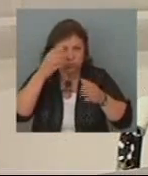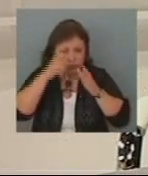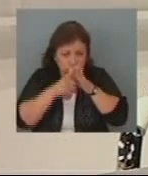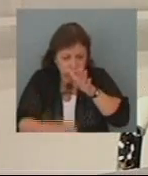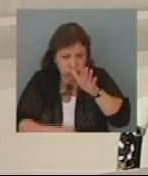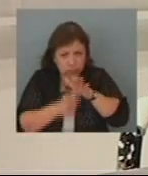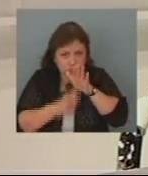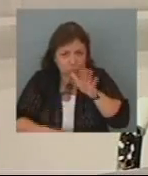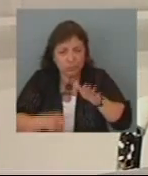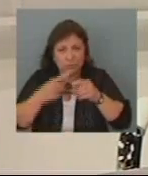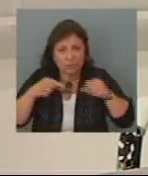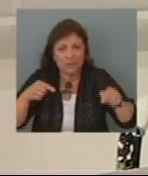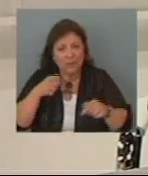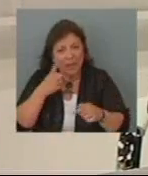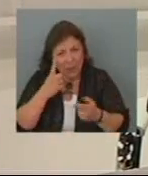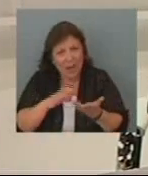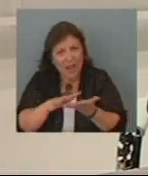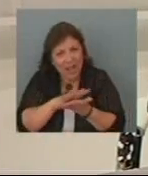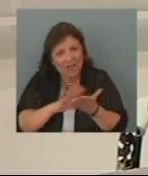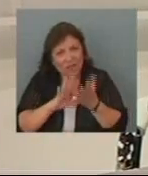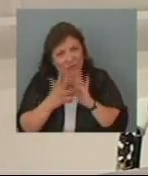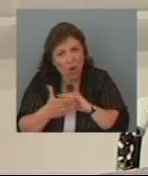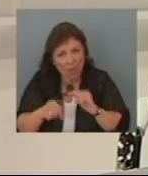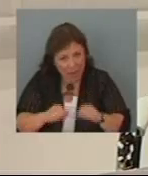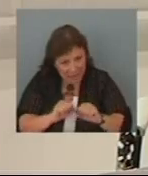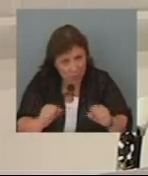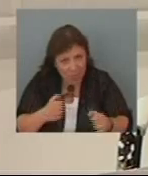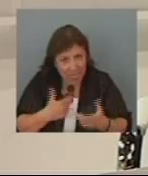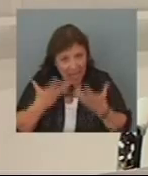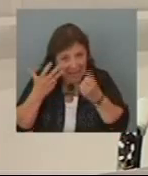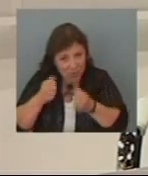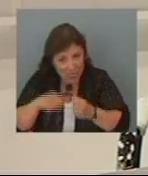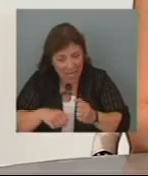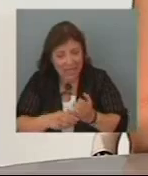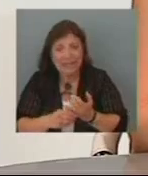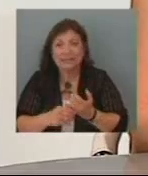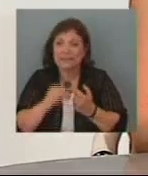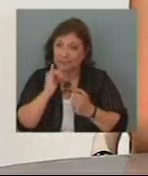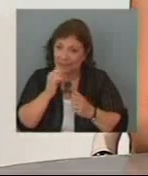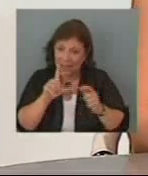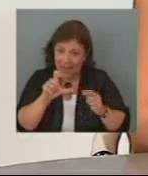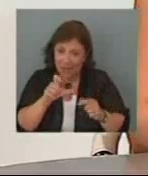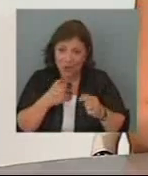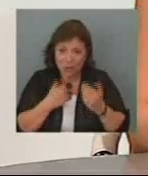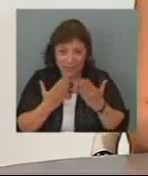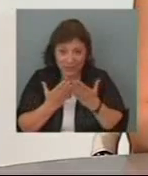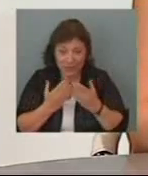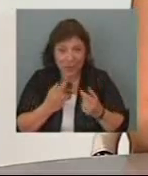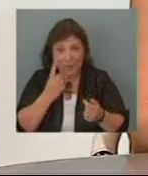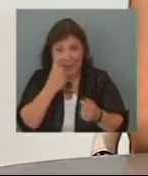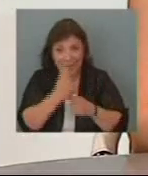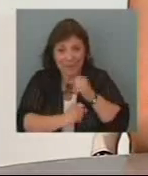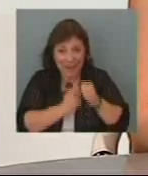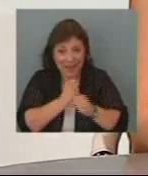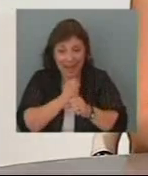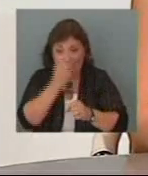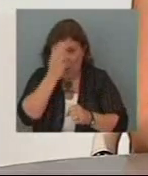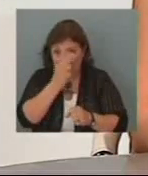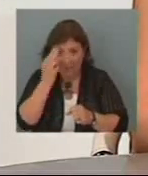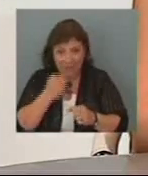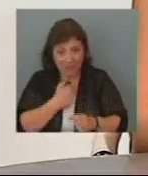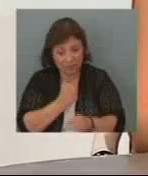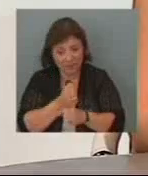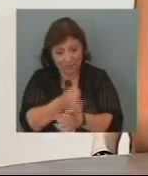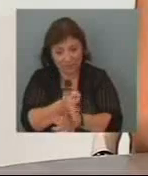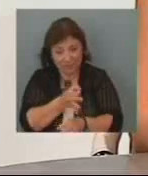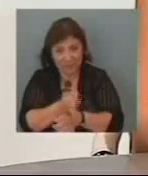destacar que hay una forma de ayudar también desde aquí, ¿no? Claro que sí. Los estudiantes con los que trabajo de primer año de la Universidad Católica del Uruguay,